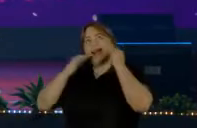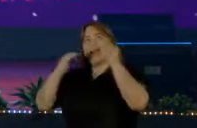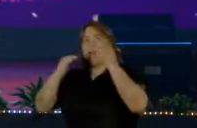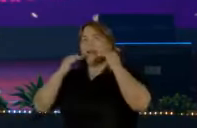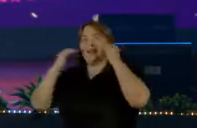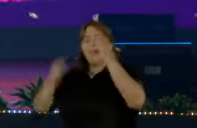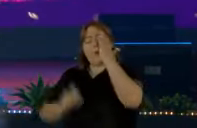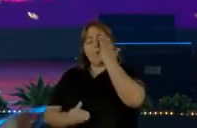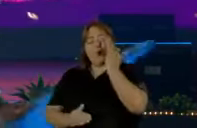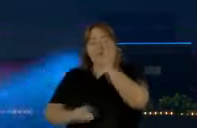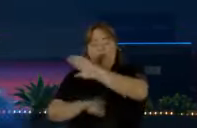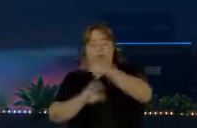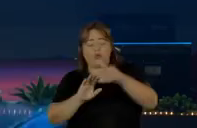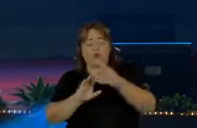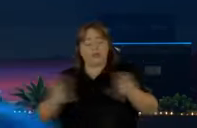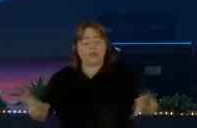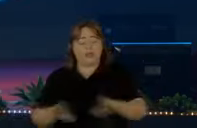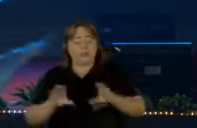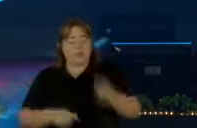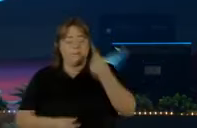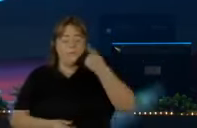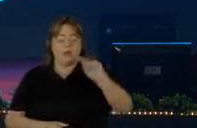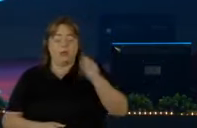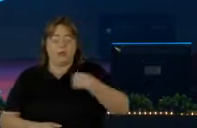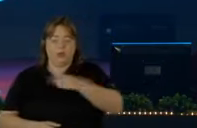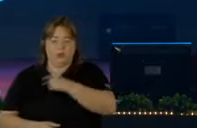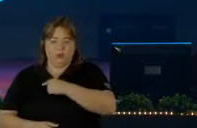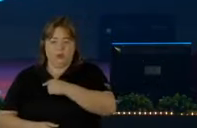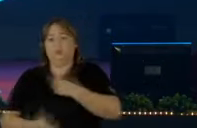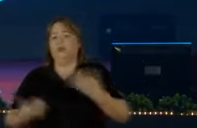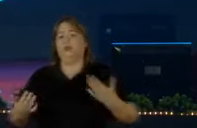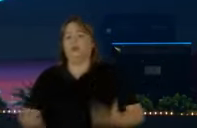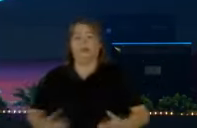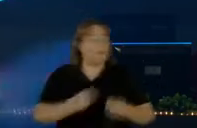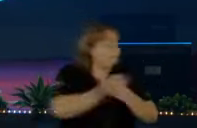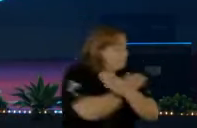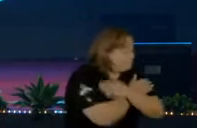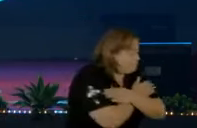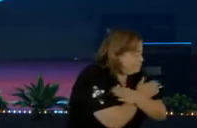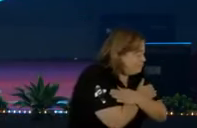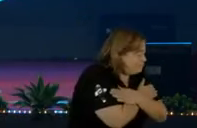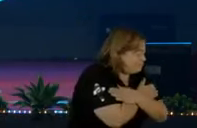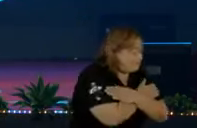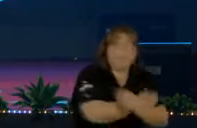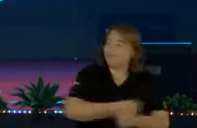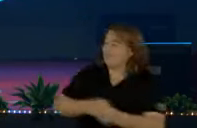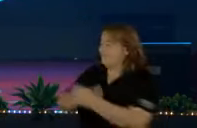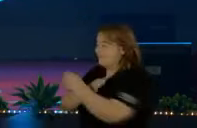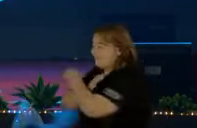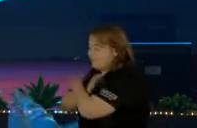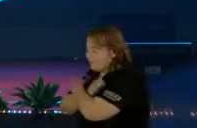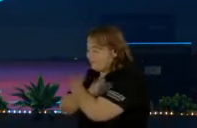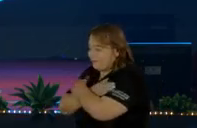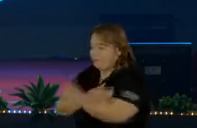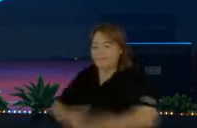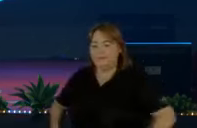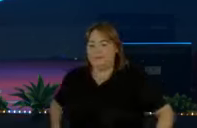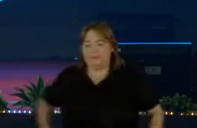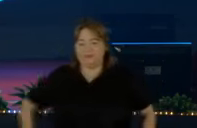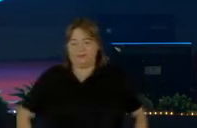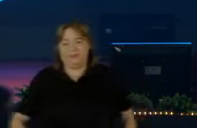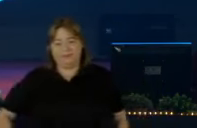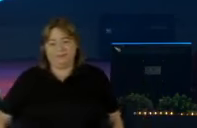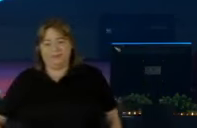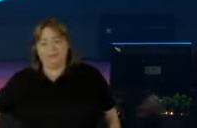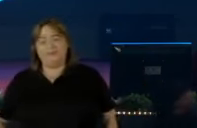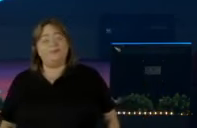Él hace por nosotros. Aleluya. Salude como acostumbramos ahora a los hermanos, así con mucho amor. Voltee a derecha e